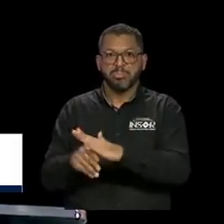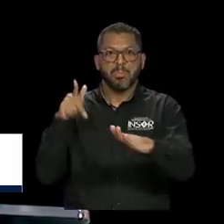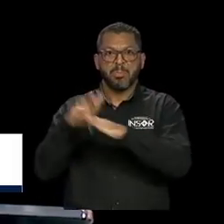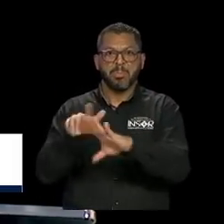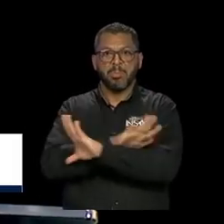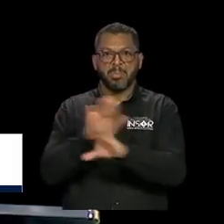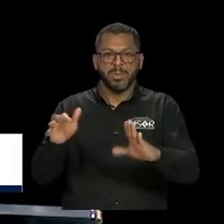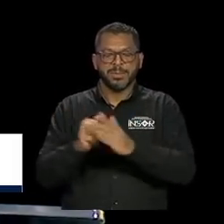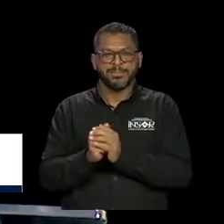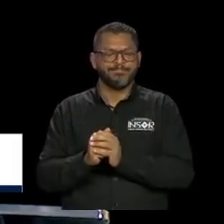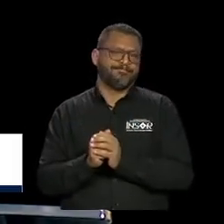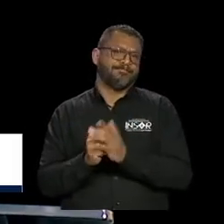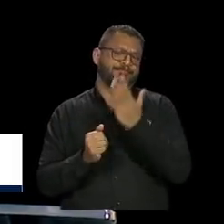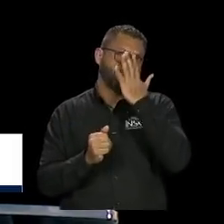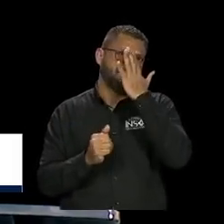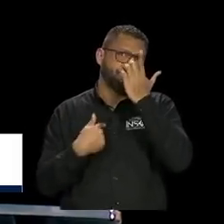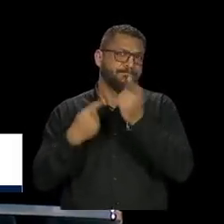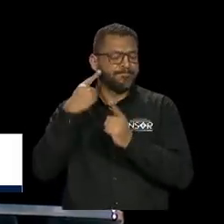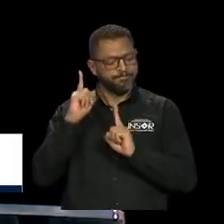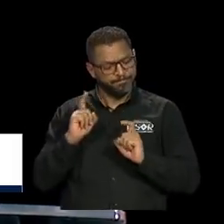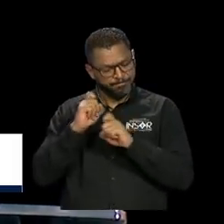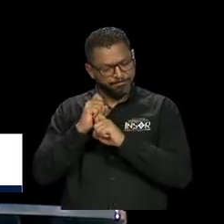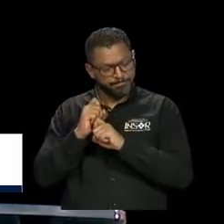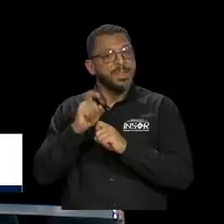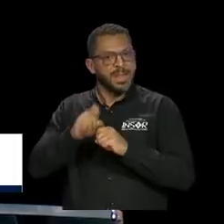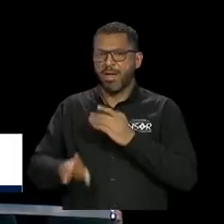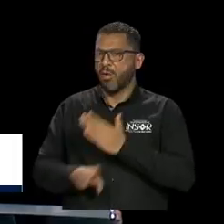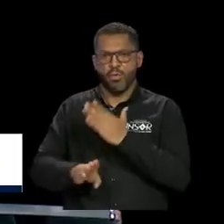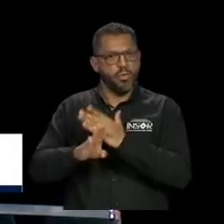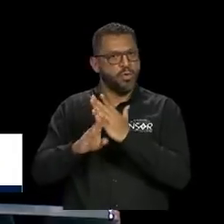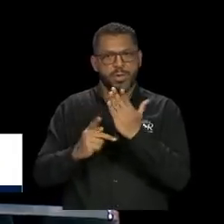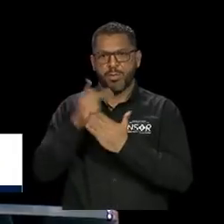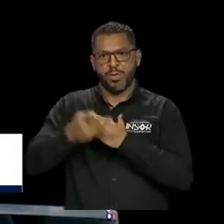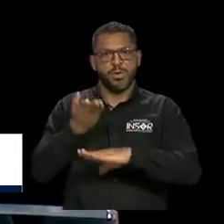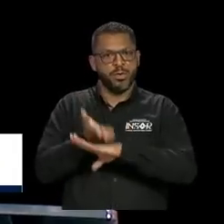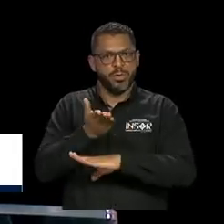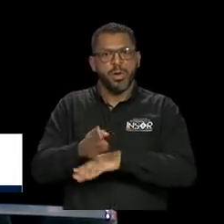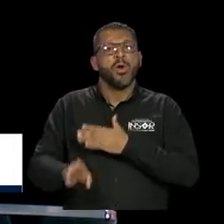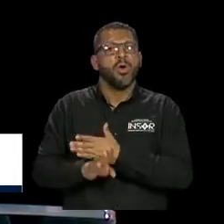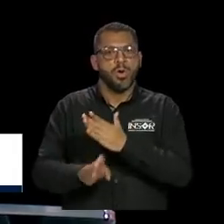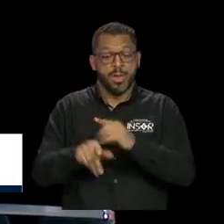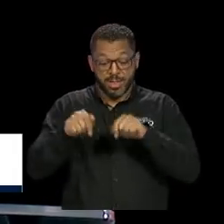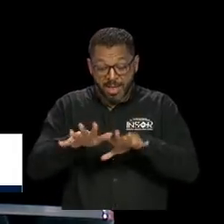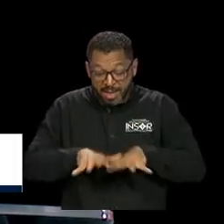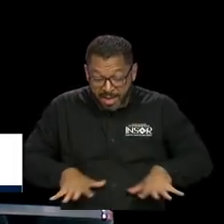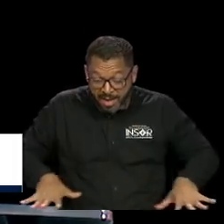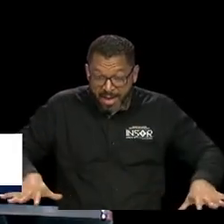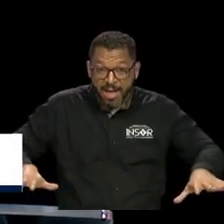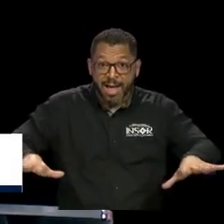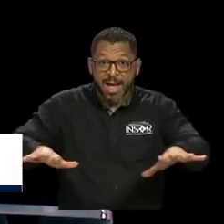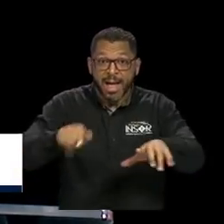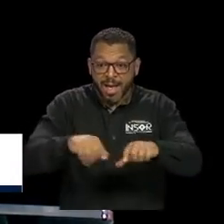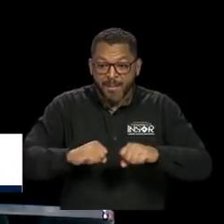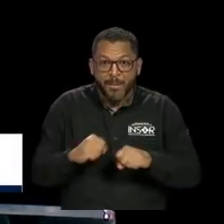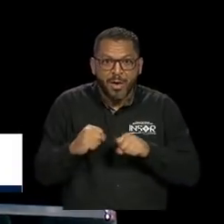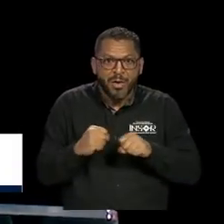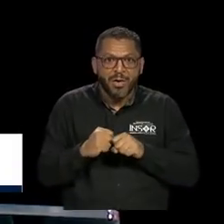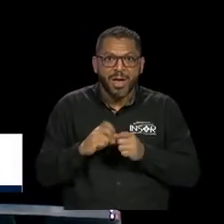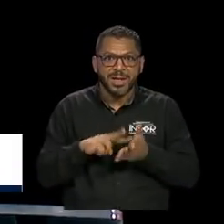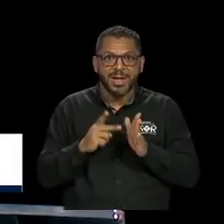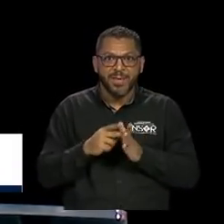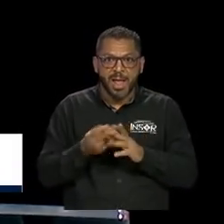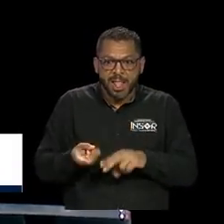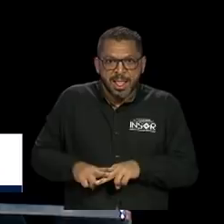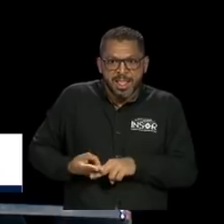otra vez puesto sobre el tapete porque le permiten a la ciudad de bogotá la disminución de los